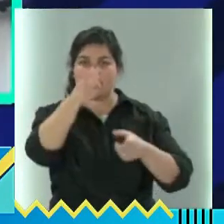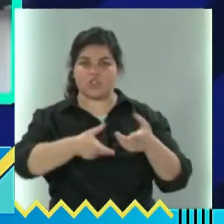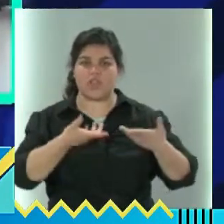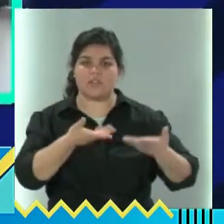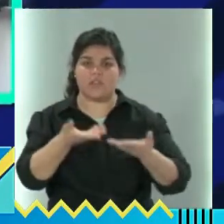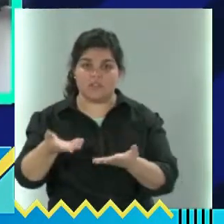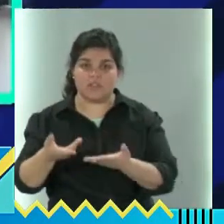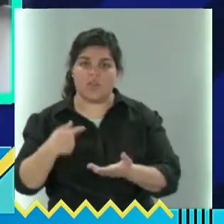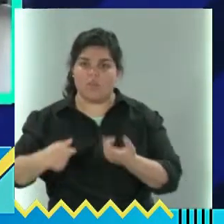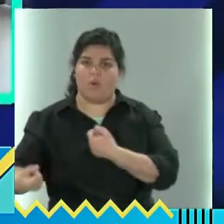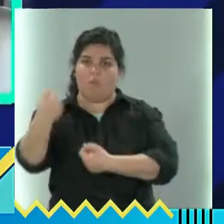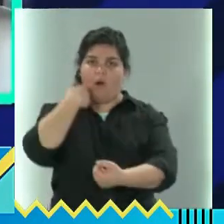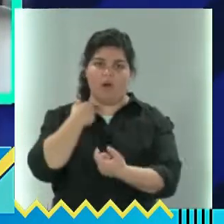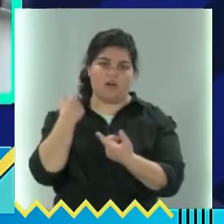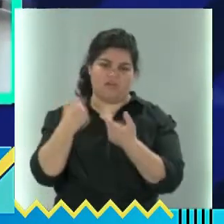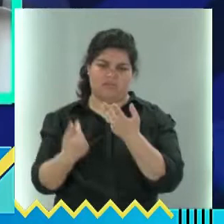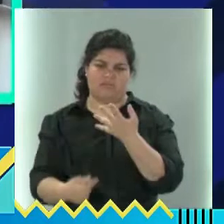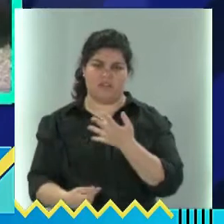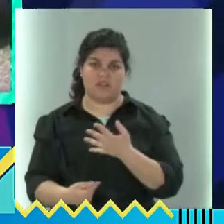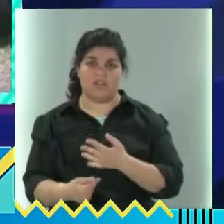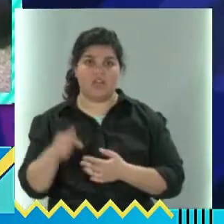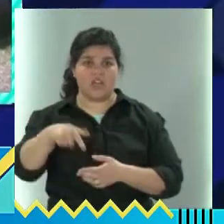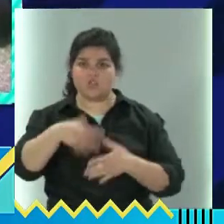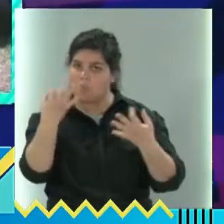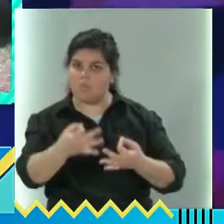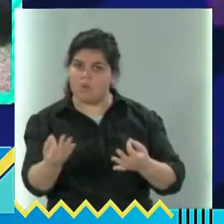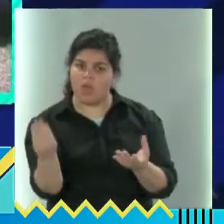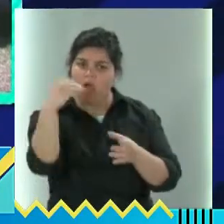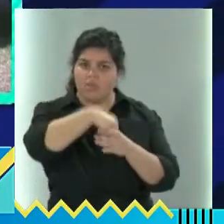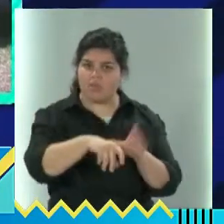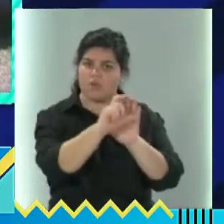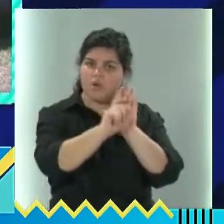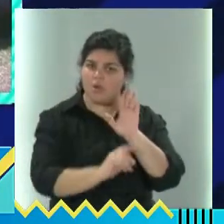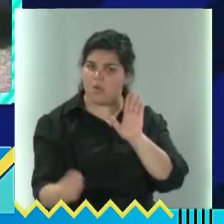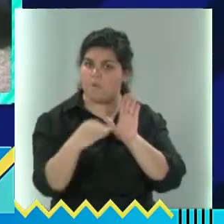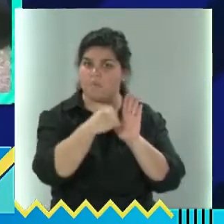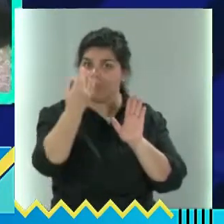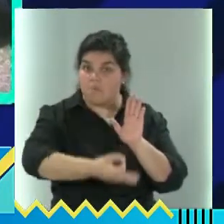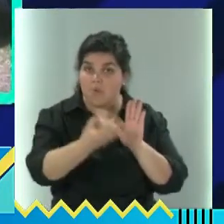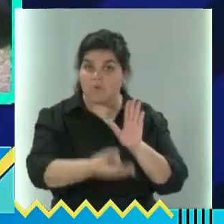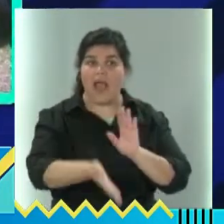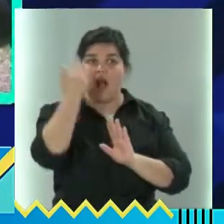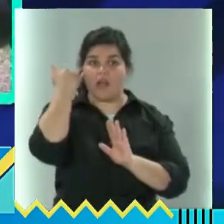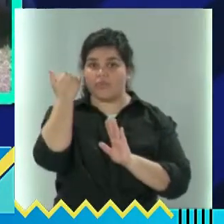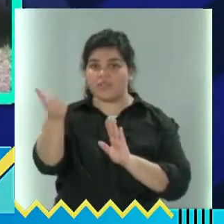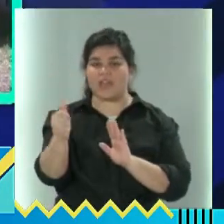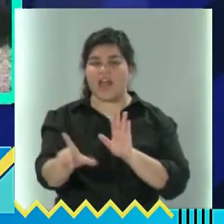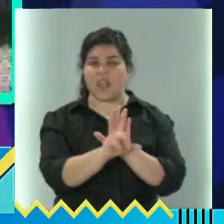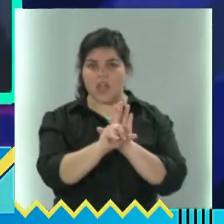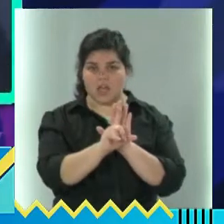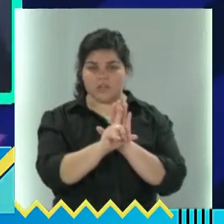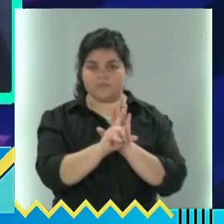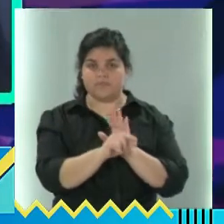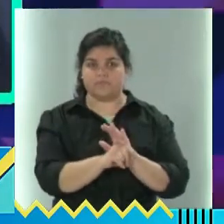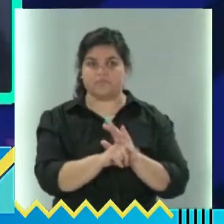un servicio, la verdad que me parece muy buena inclusión dentro del código. Se había legislado anteriormente, sobre